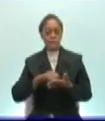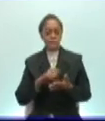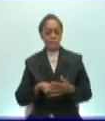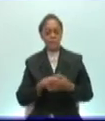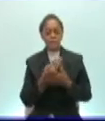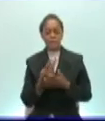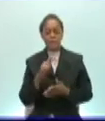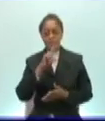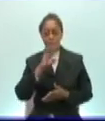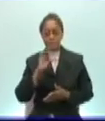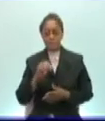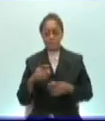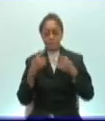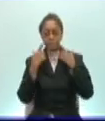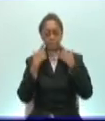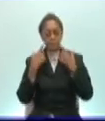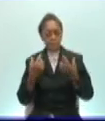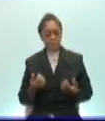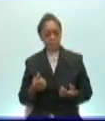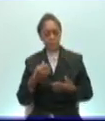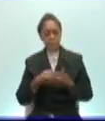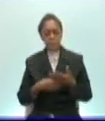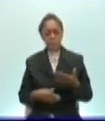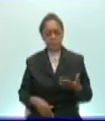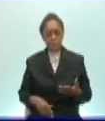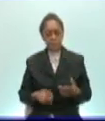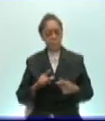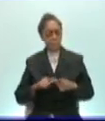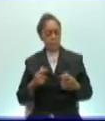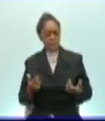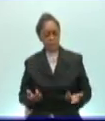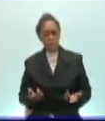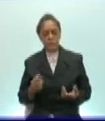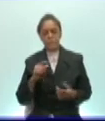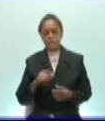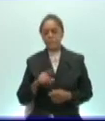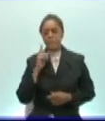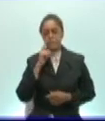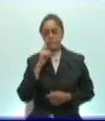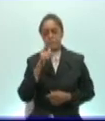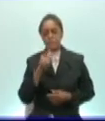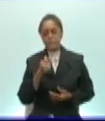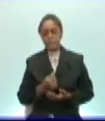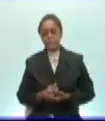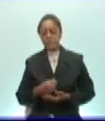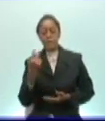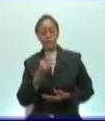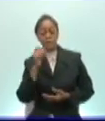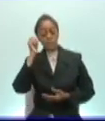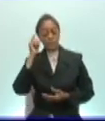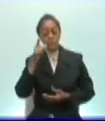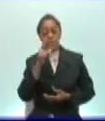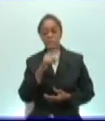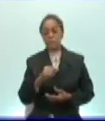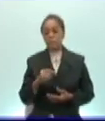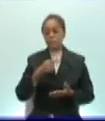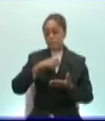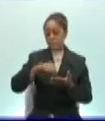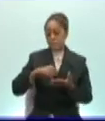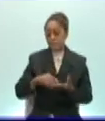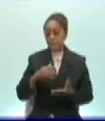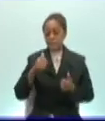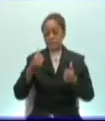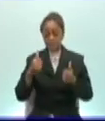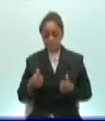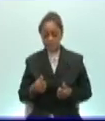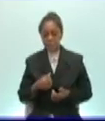qué es tan importante este documento? ¿Por qué es tan importante? Mírenlo allí. Miren las dos ideas que yo quiero que ustedes me anoten muy bien.